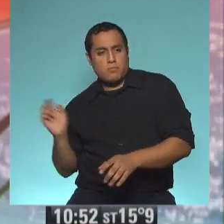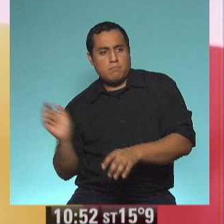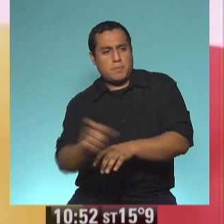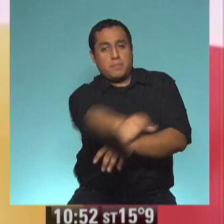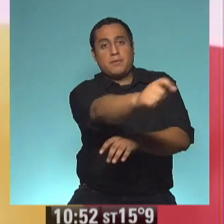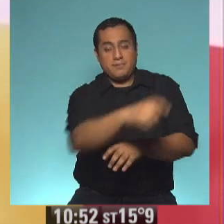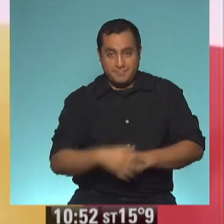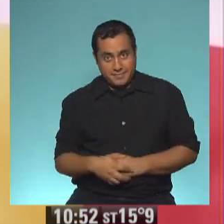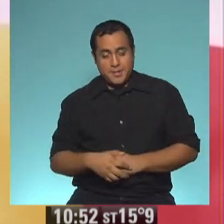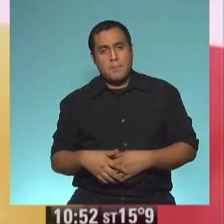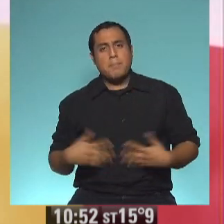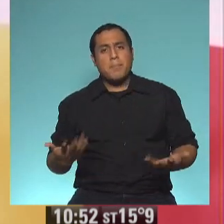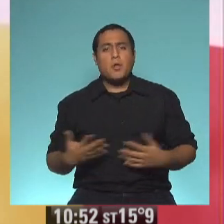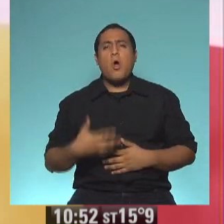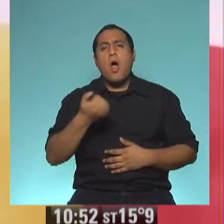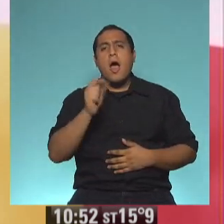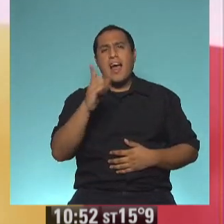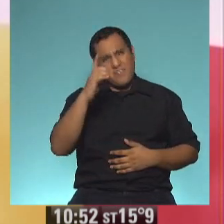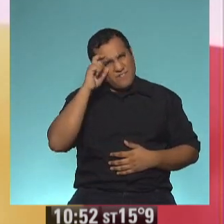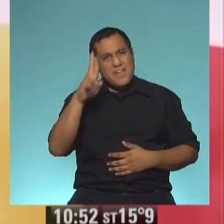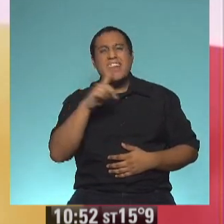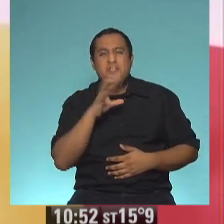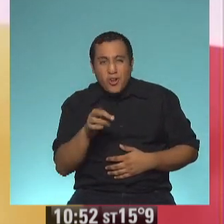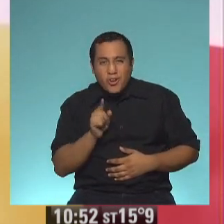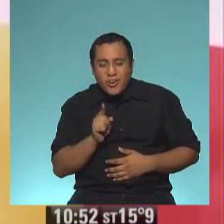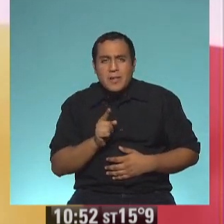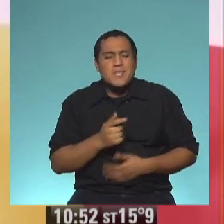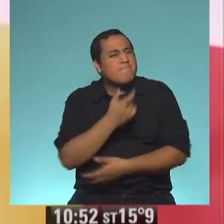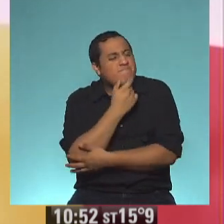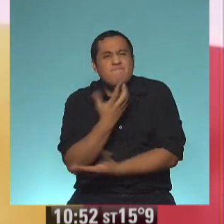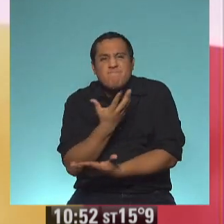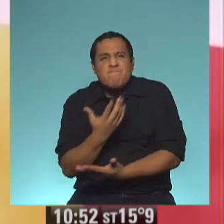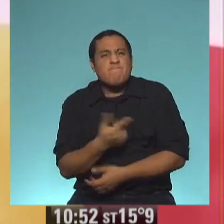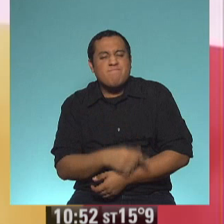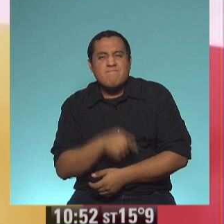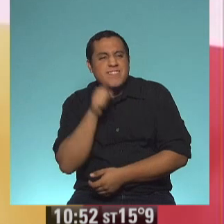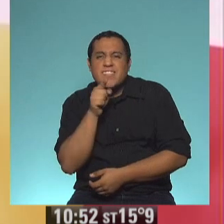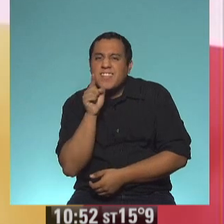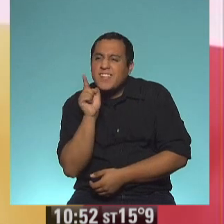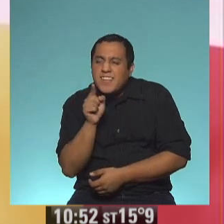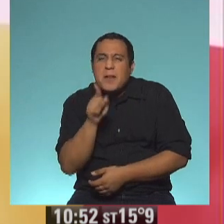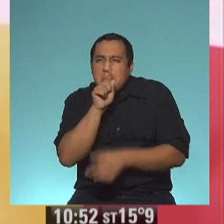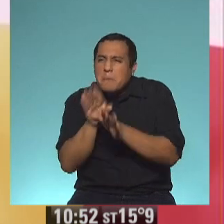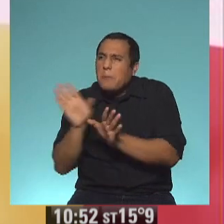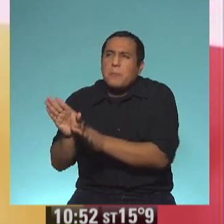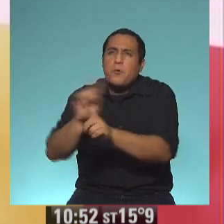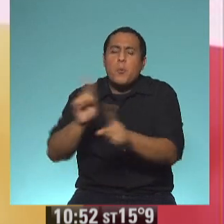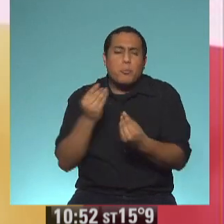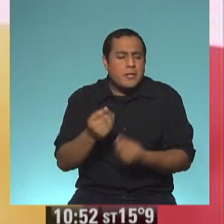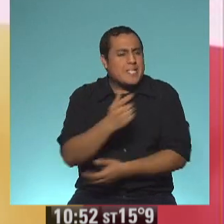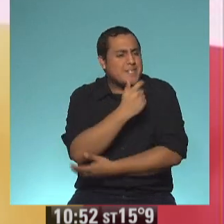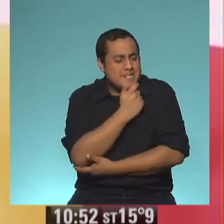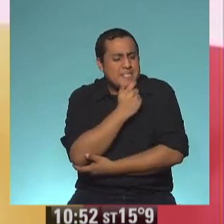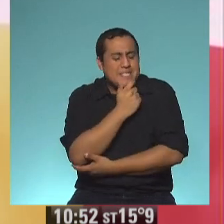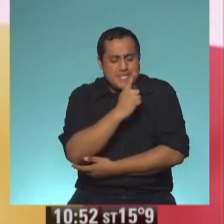pero alberto no había logrado aclarar qué era lo que pasaba con el vuelo de olegario así que tomó coraje